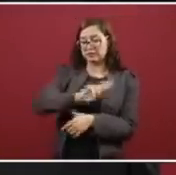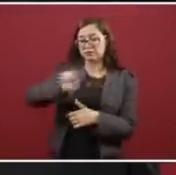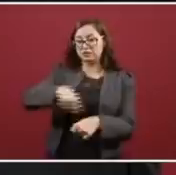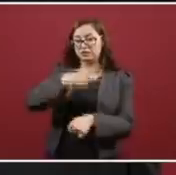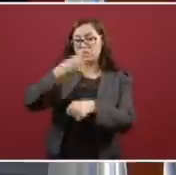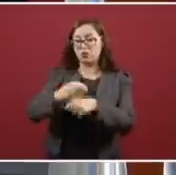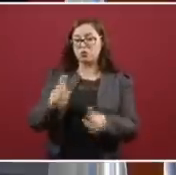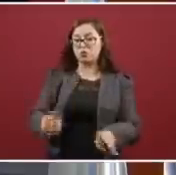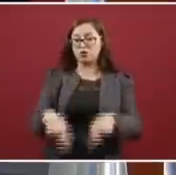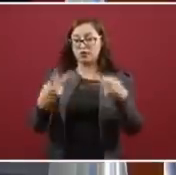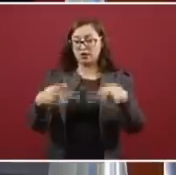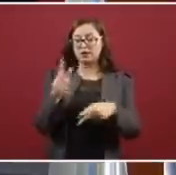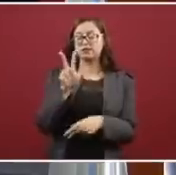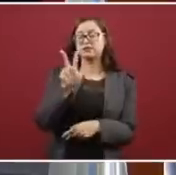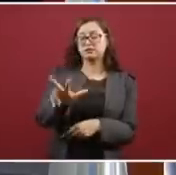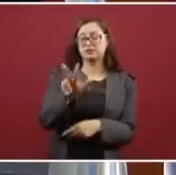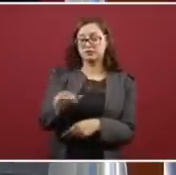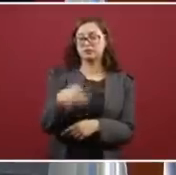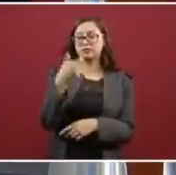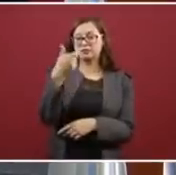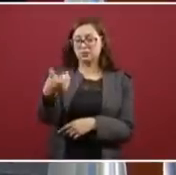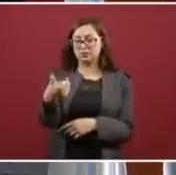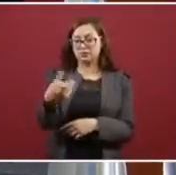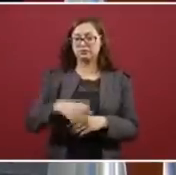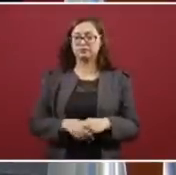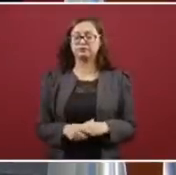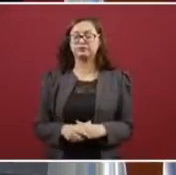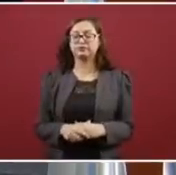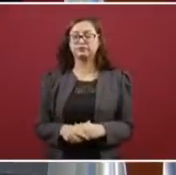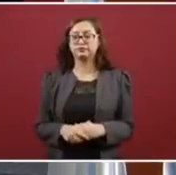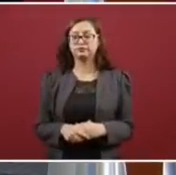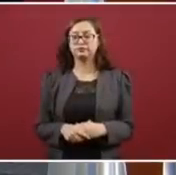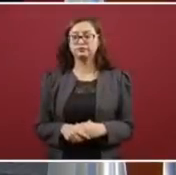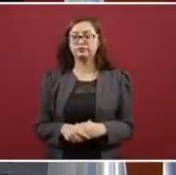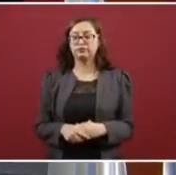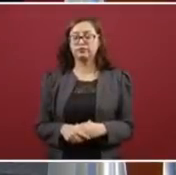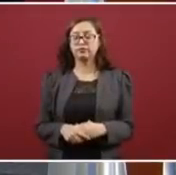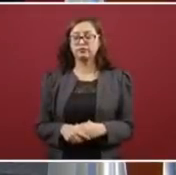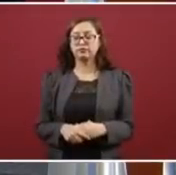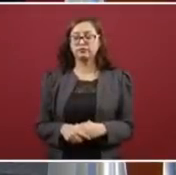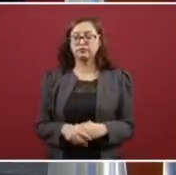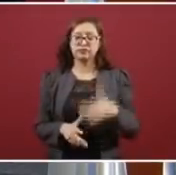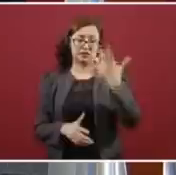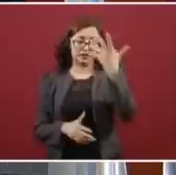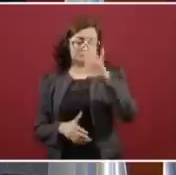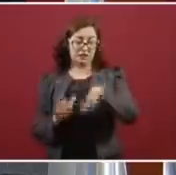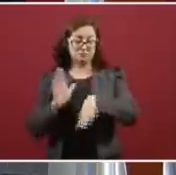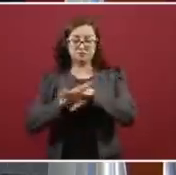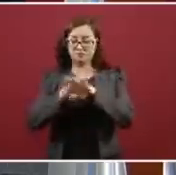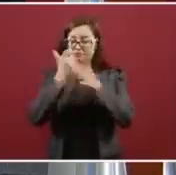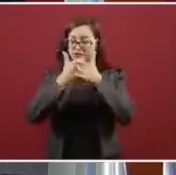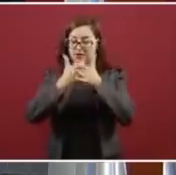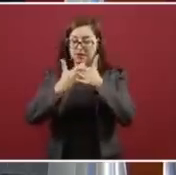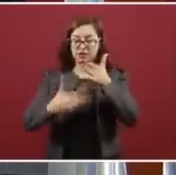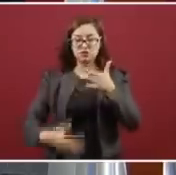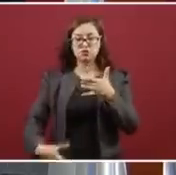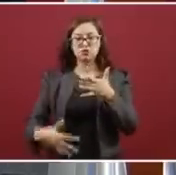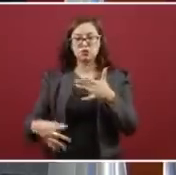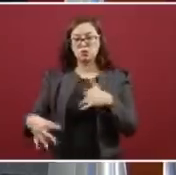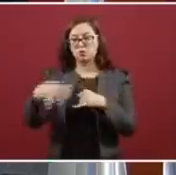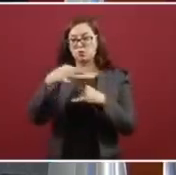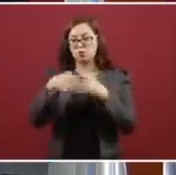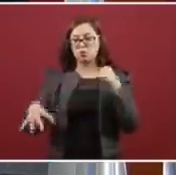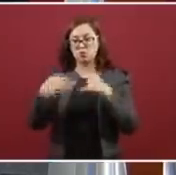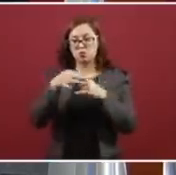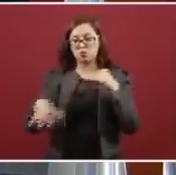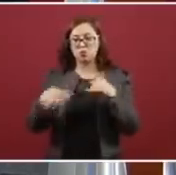por litro y 18 centavos de margen y de entre las 10 que dan más económico la que tiene el margen